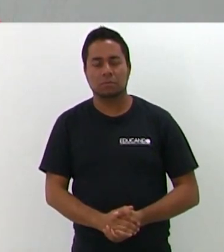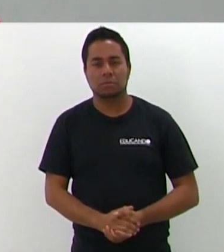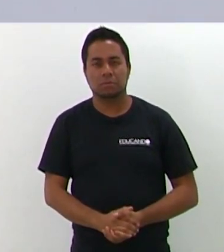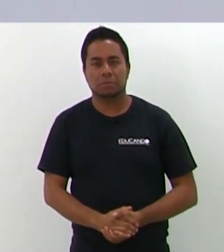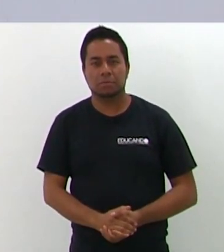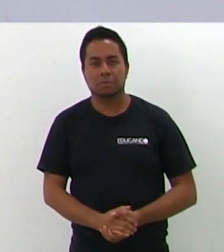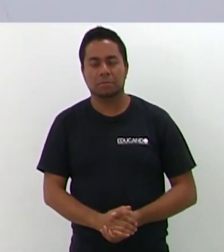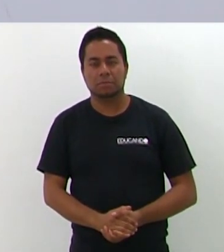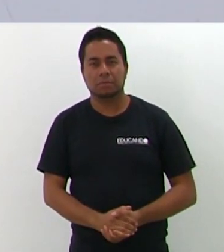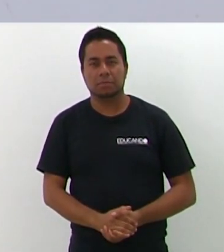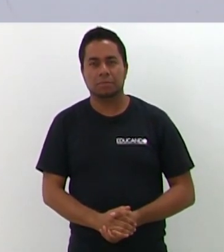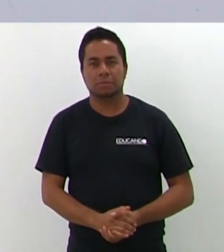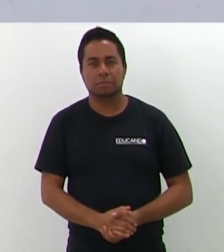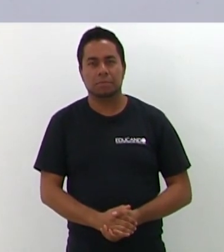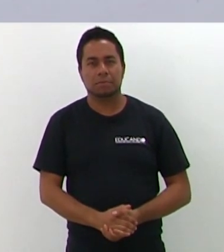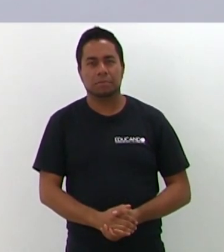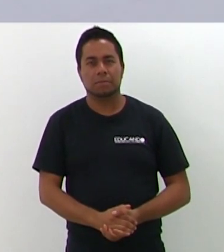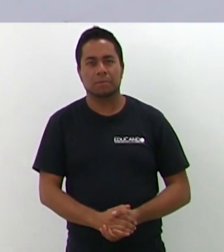Bien,